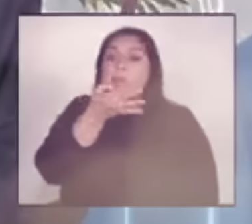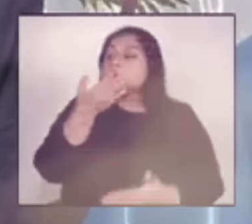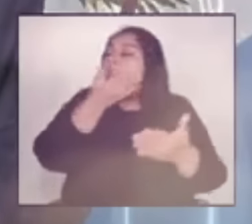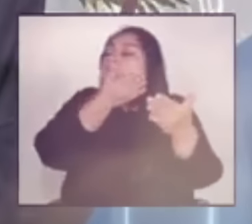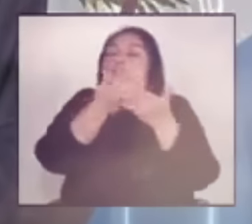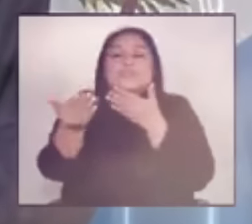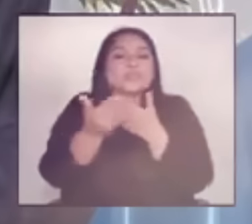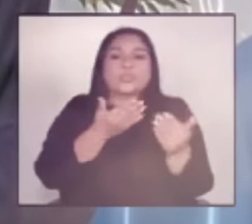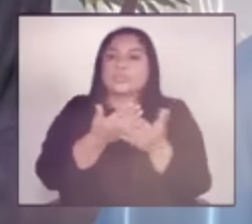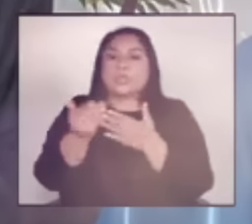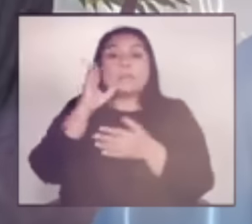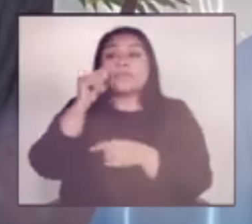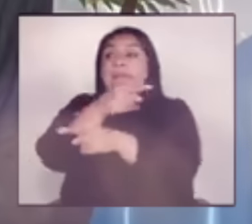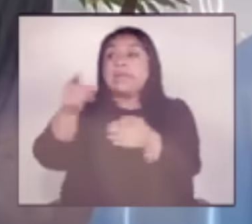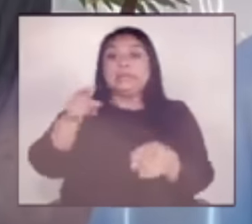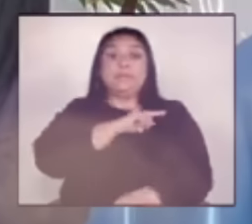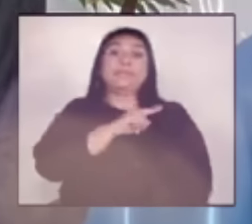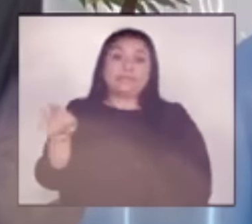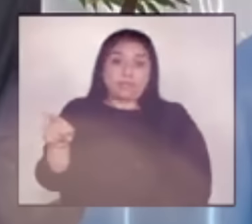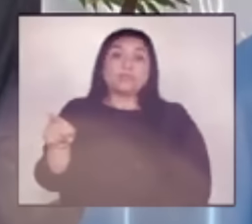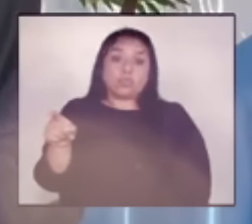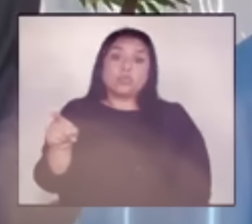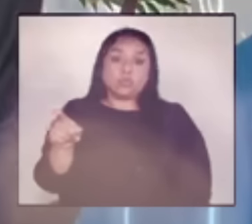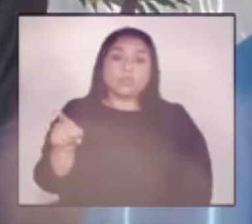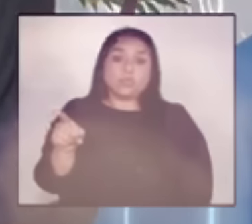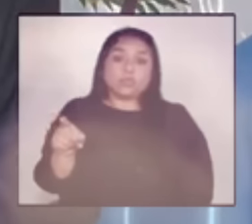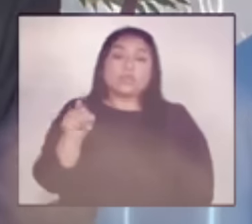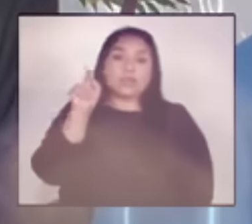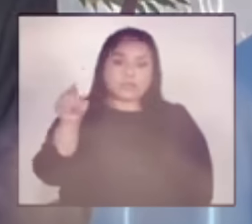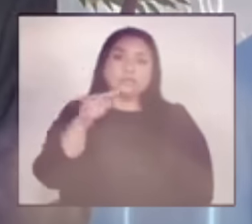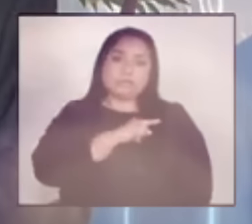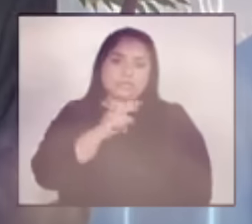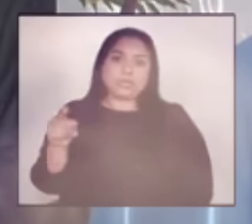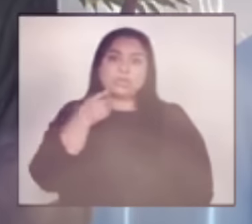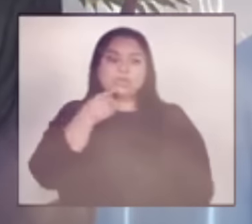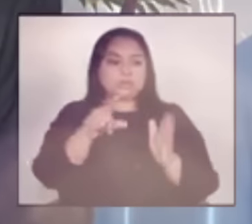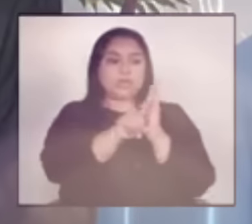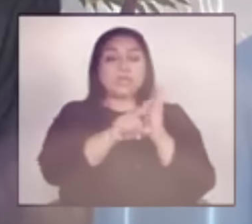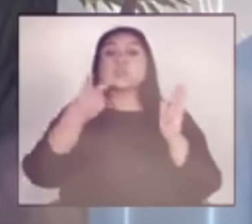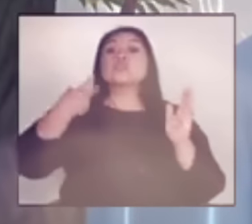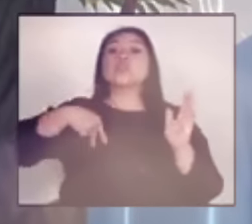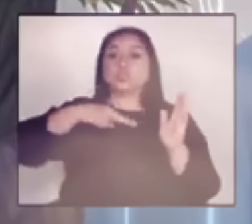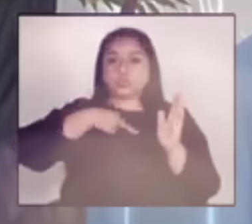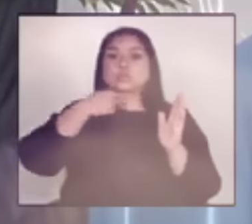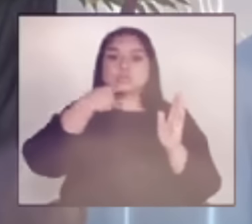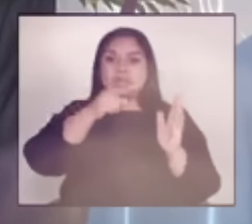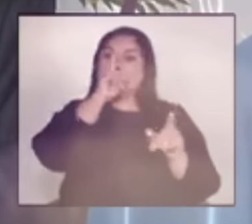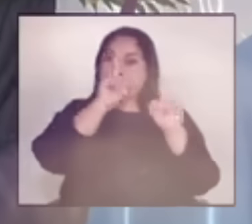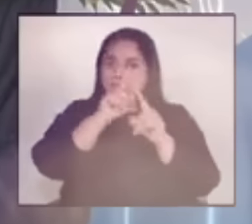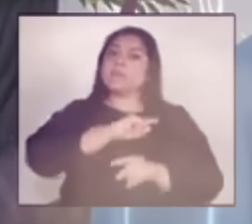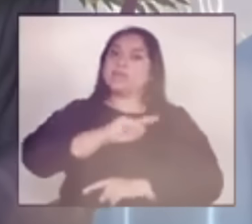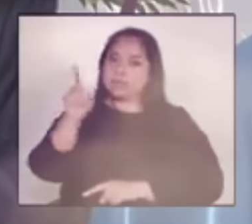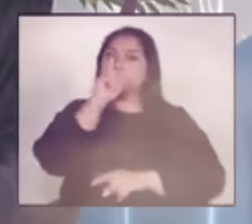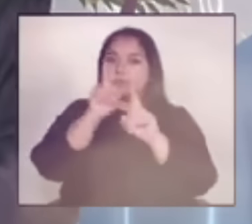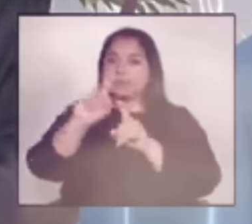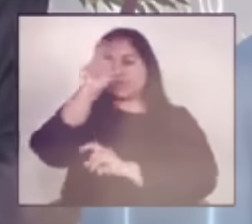indistintamente, porque ellos tienen un mandato y con ese mandato, nosotros que tenemos un mandato popular de trabajar